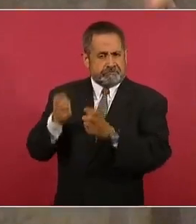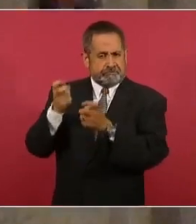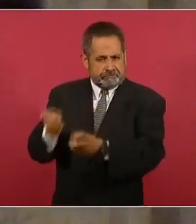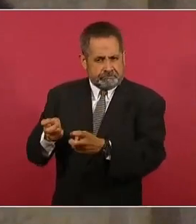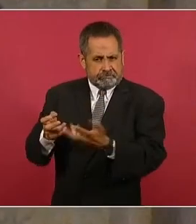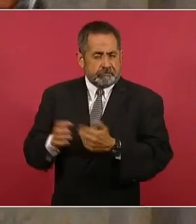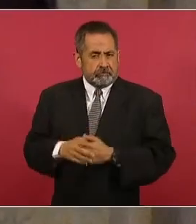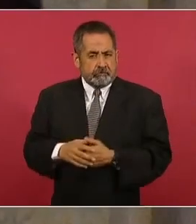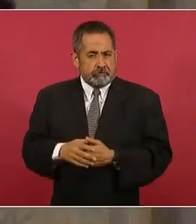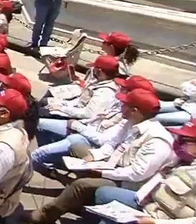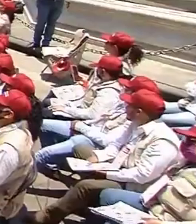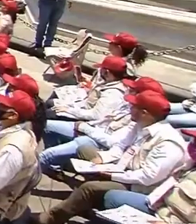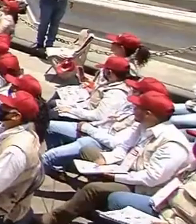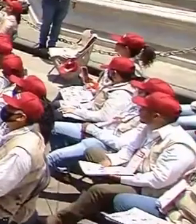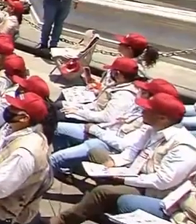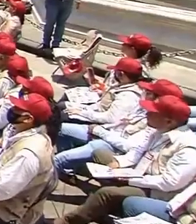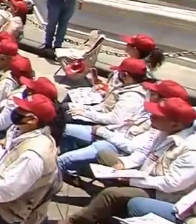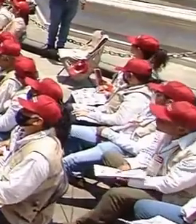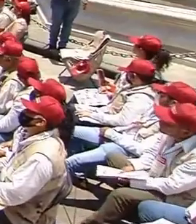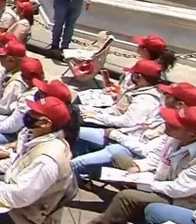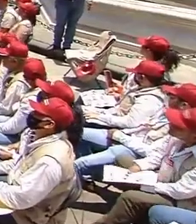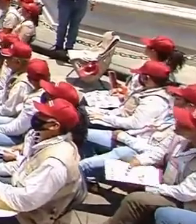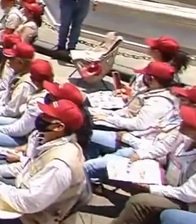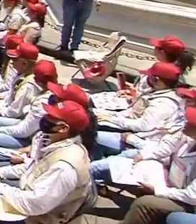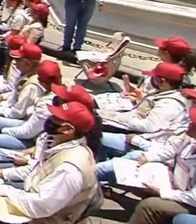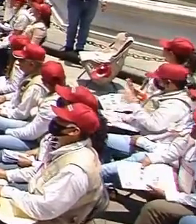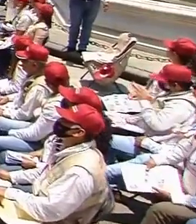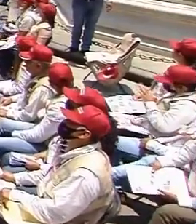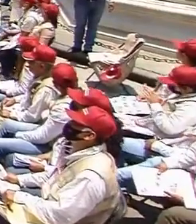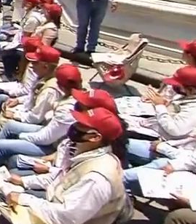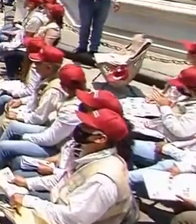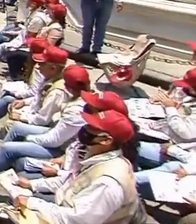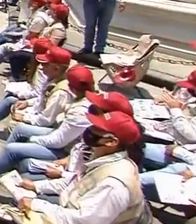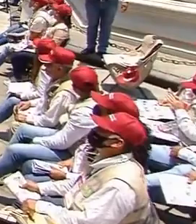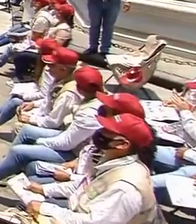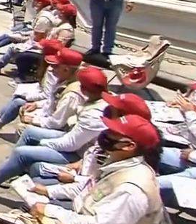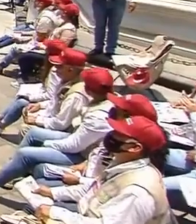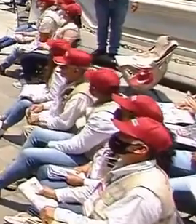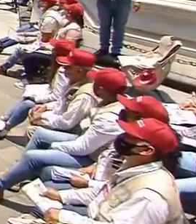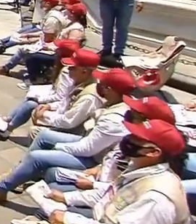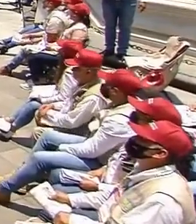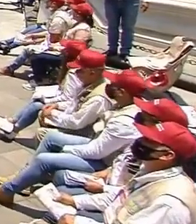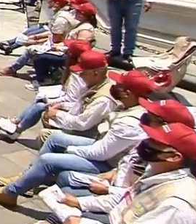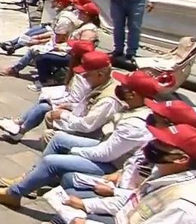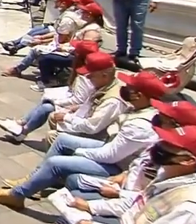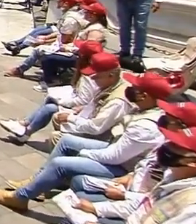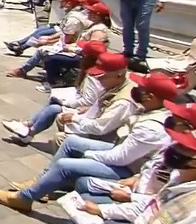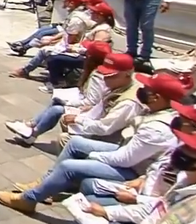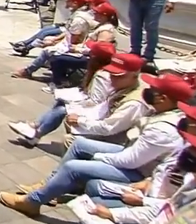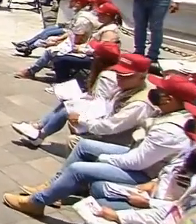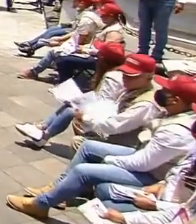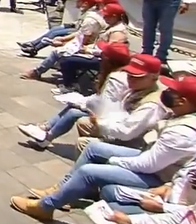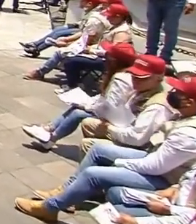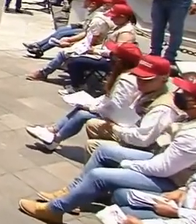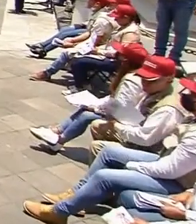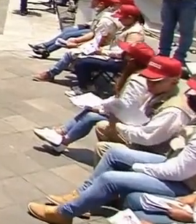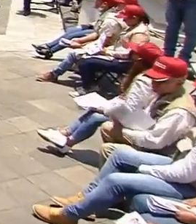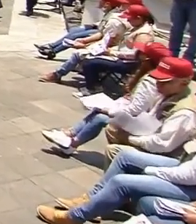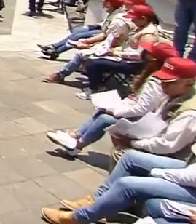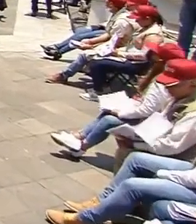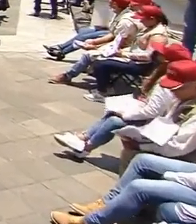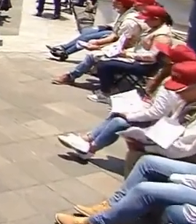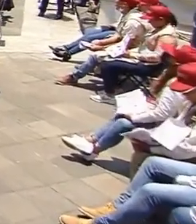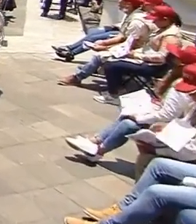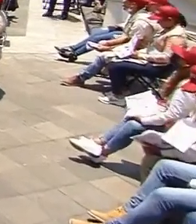ya no se puede regresar a lo de antes, es complejo. Ayer hablaba yo